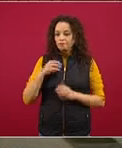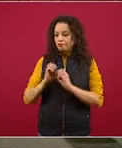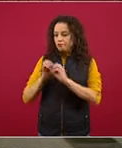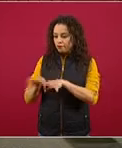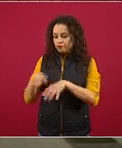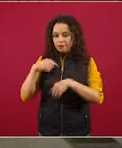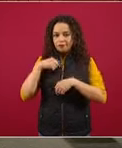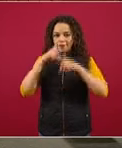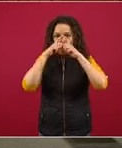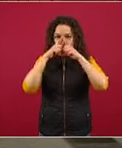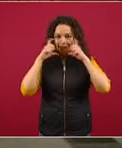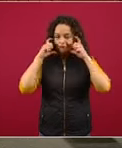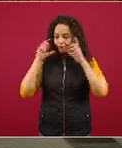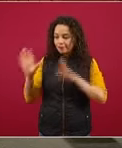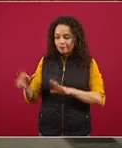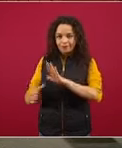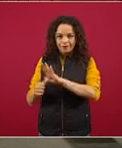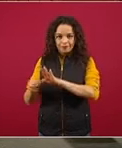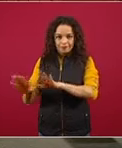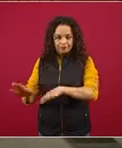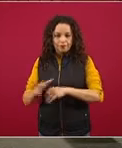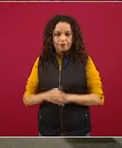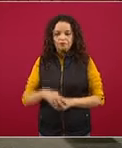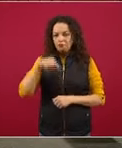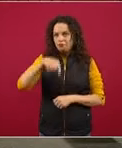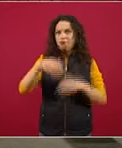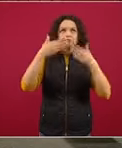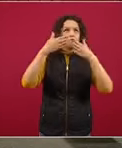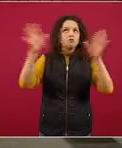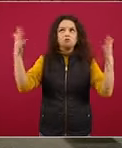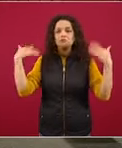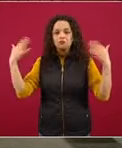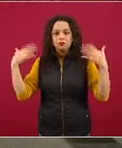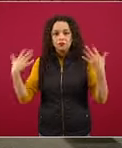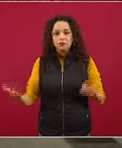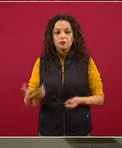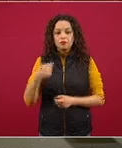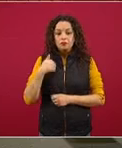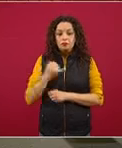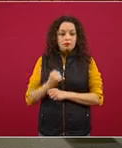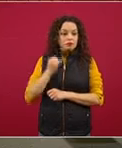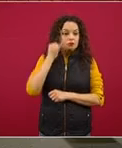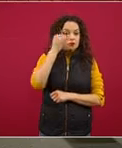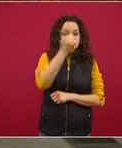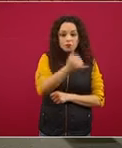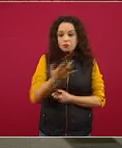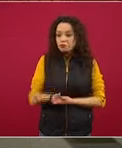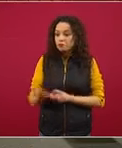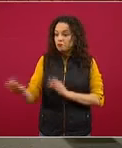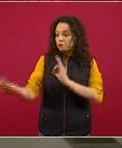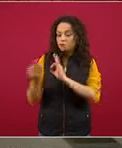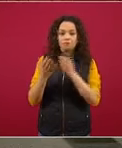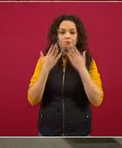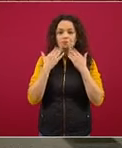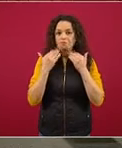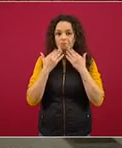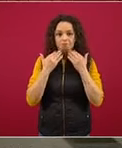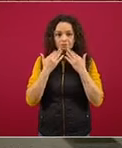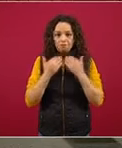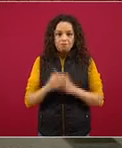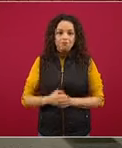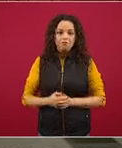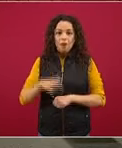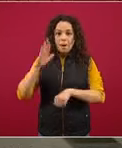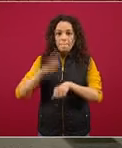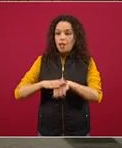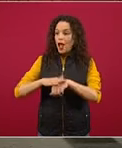menos de 1,5 metros de ninguna persona, por lo tanto, ninguno de los que estamos aquí estamos